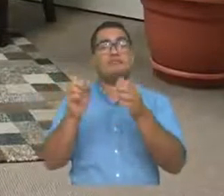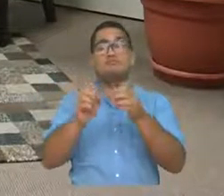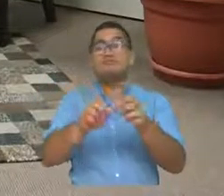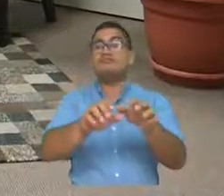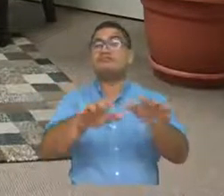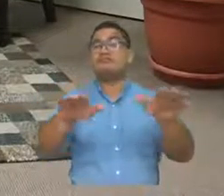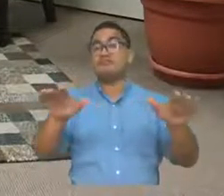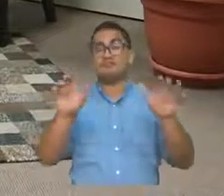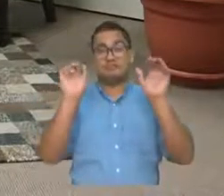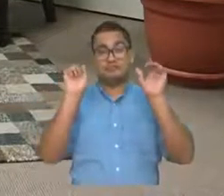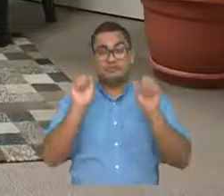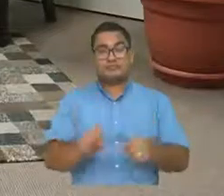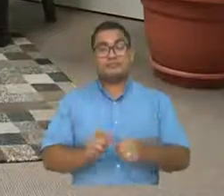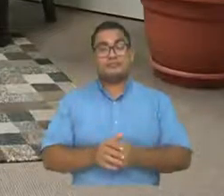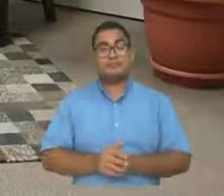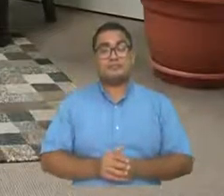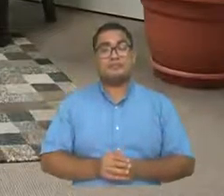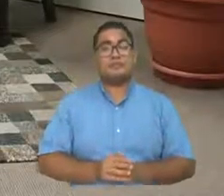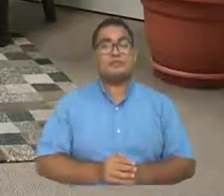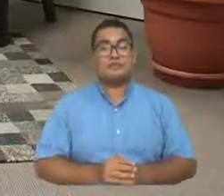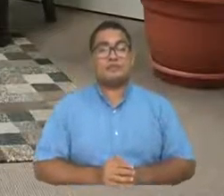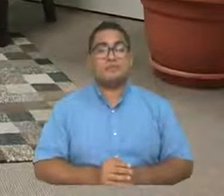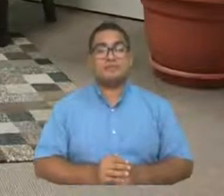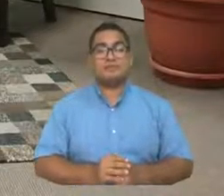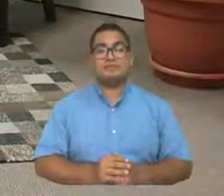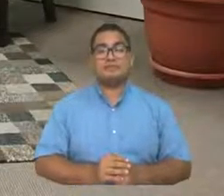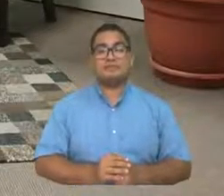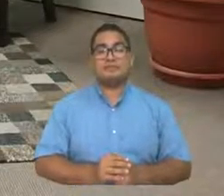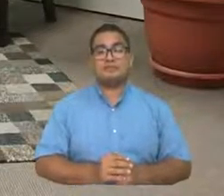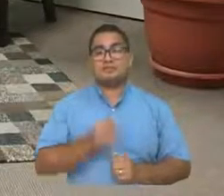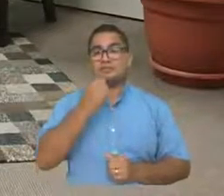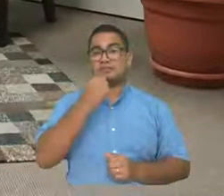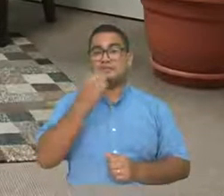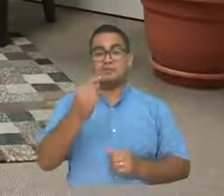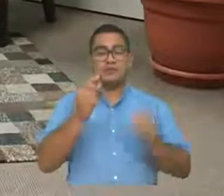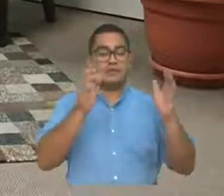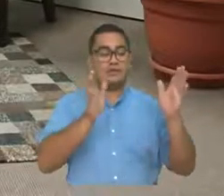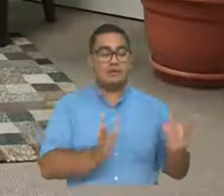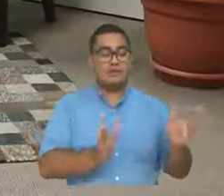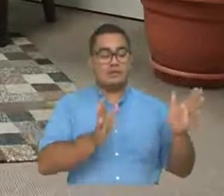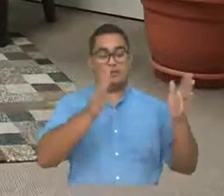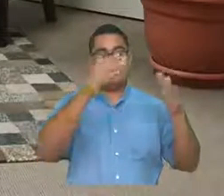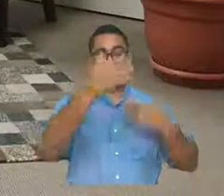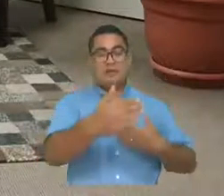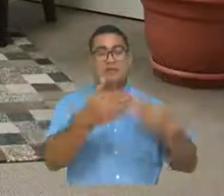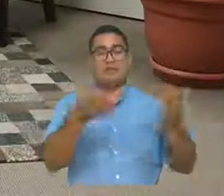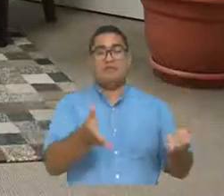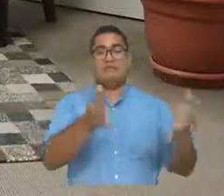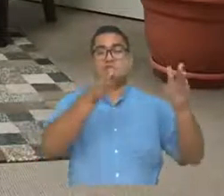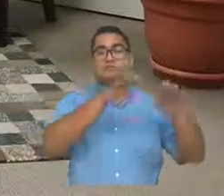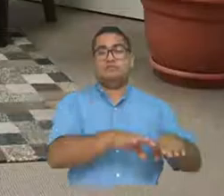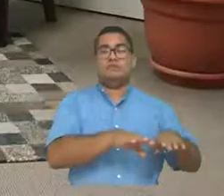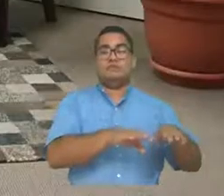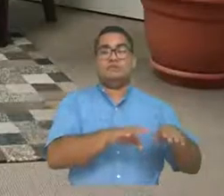barco, correcto, y entonces, el metro. Y entonces eso propicia, ¿verdad?, para que